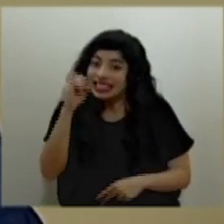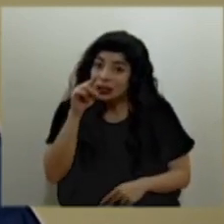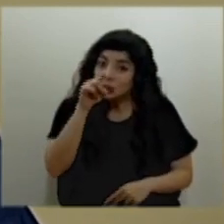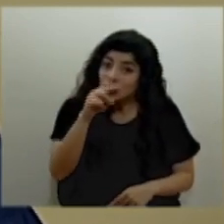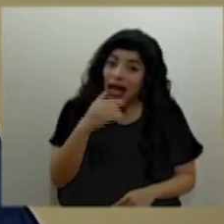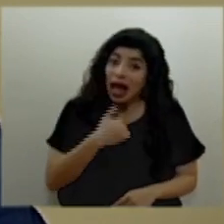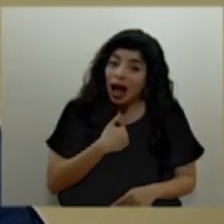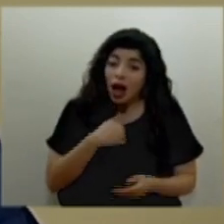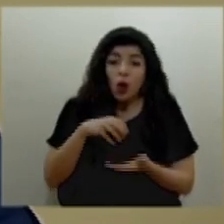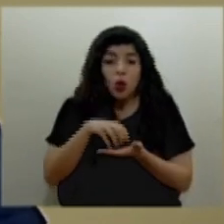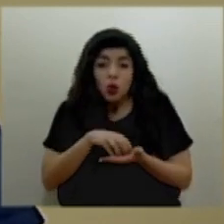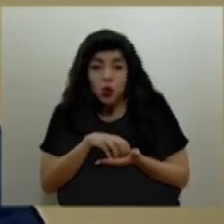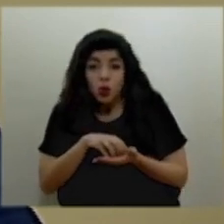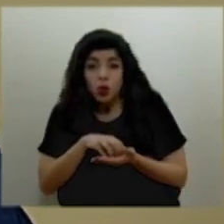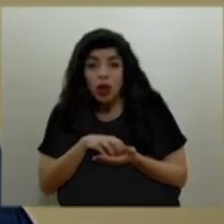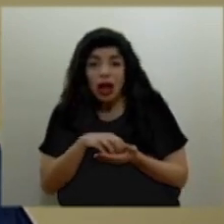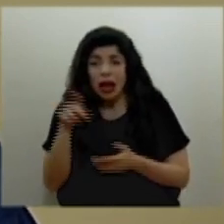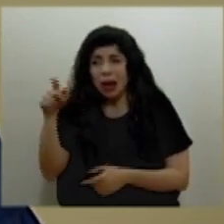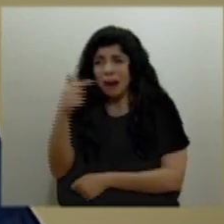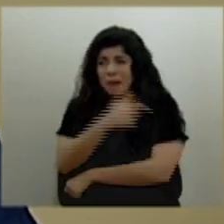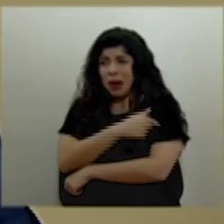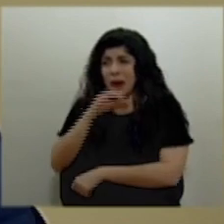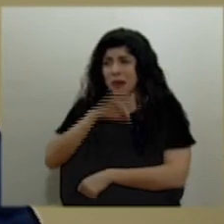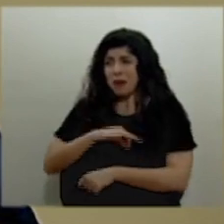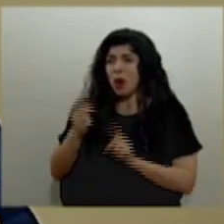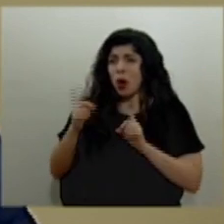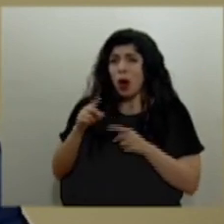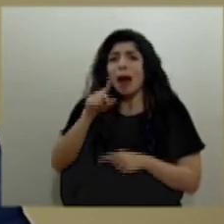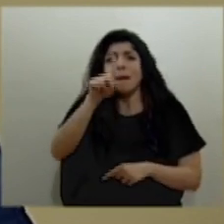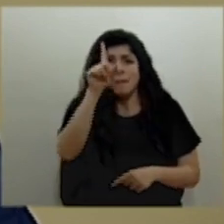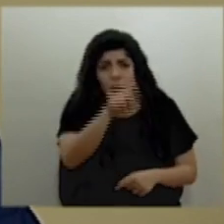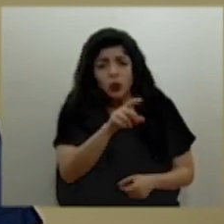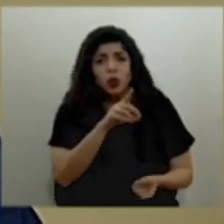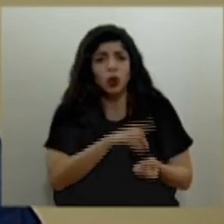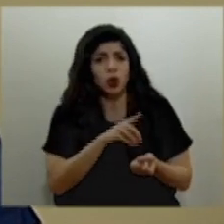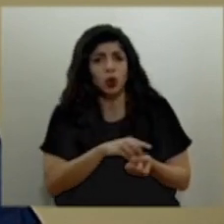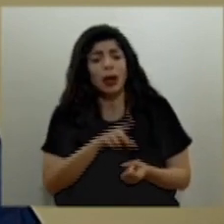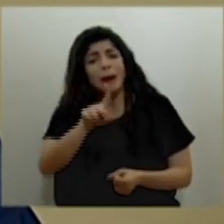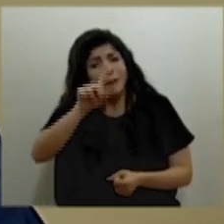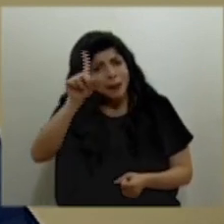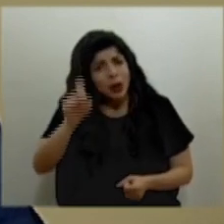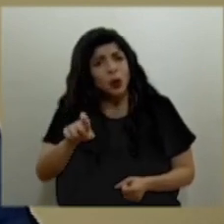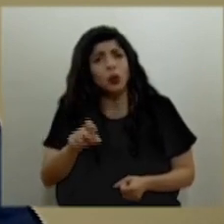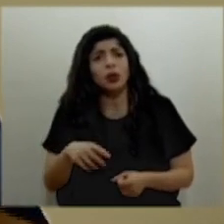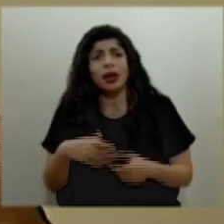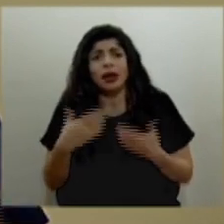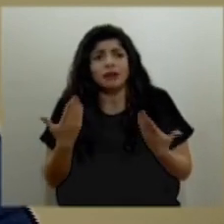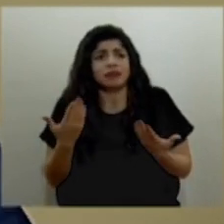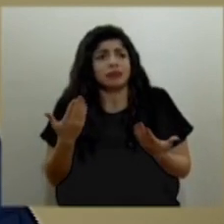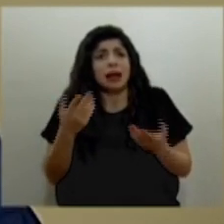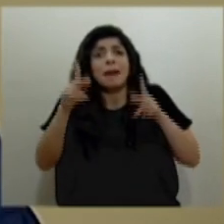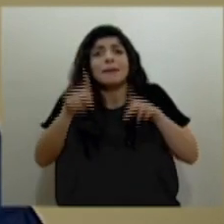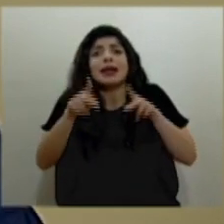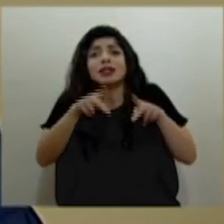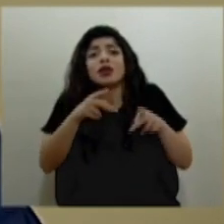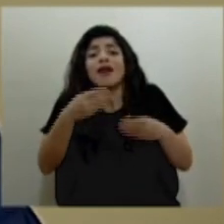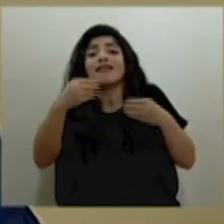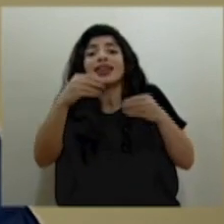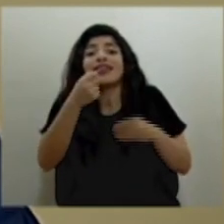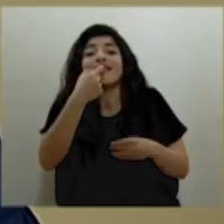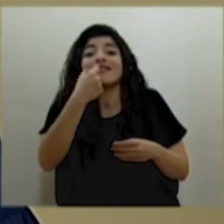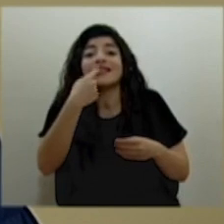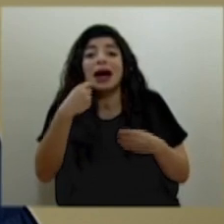tiene alguna duda respecto a los beneficios de la vacuna, pregúntele a su médico, pregúntele inclusive a la gente de las